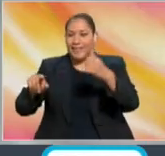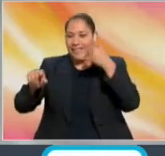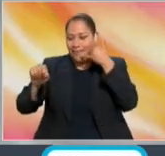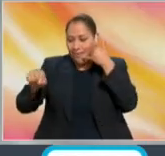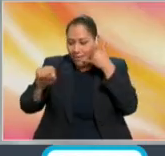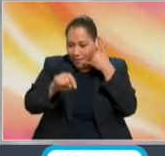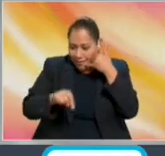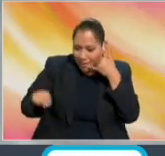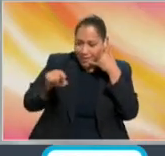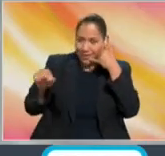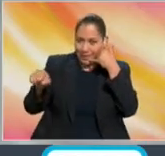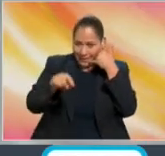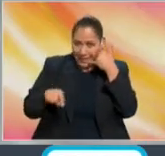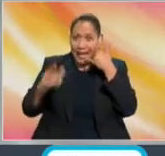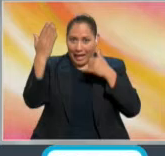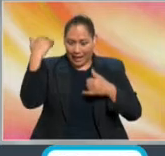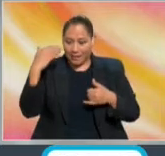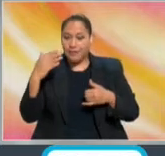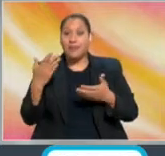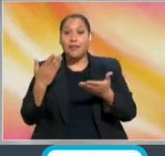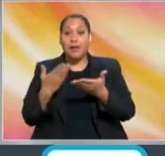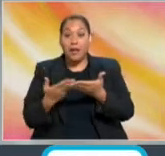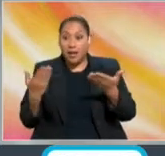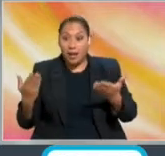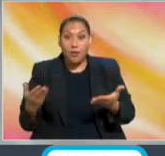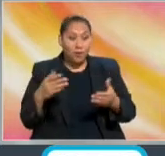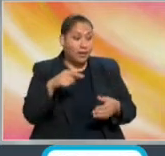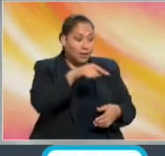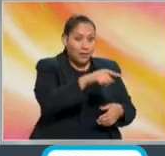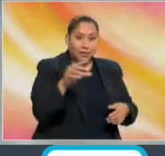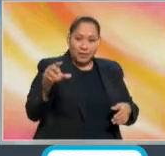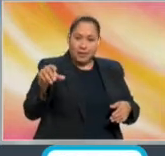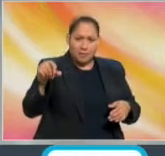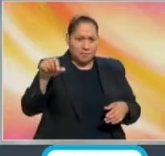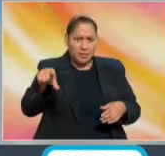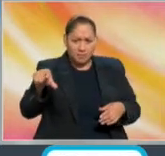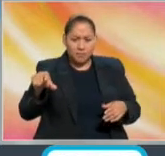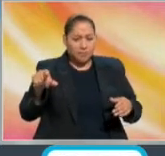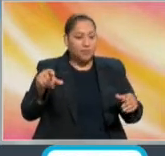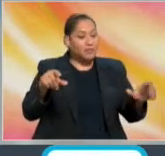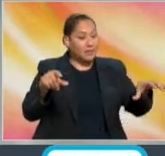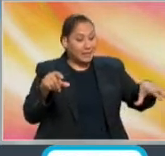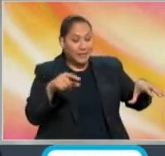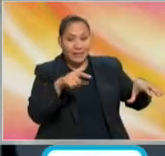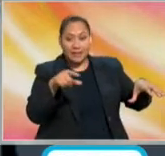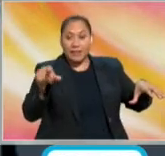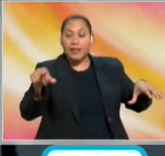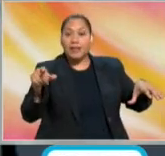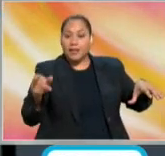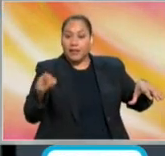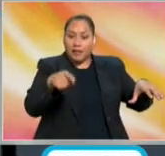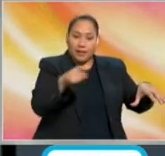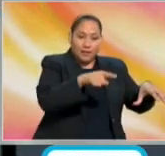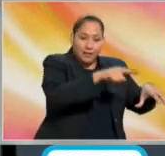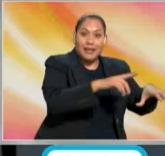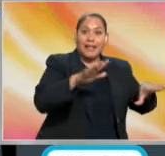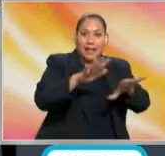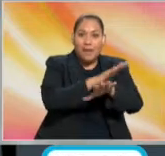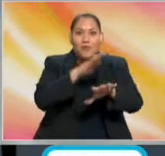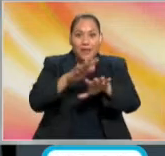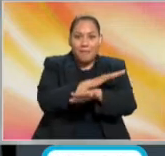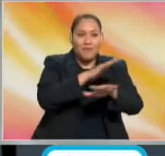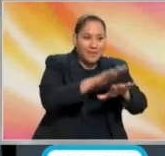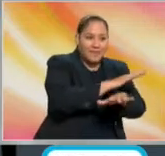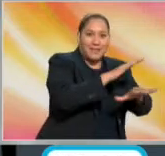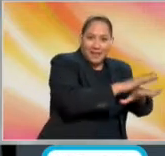disco, pero al mismo tiempo Claro. tienes el teléfono más inteligente en tu mano. Entonces, esta generación X atravesó por estos grandes cambios